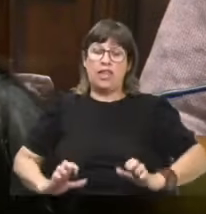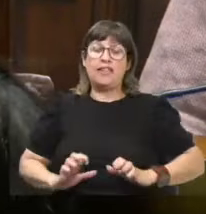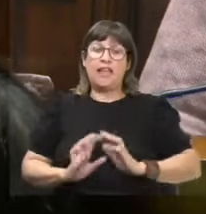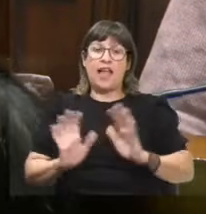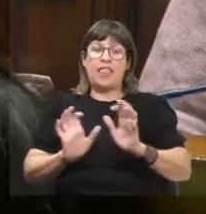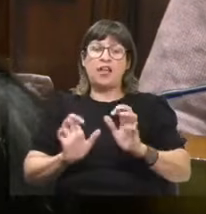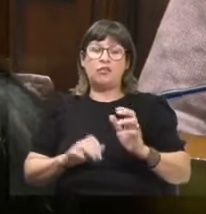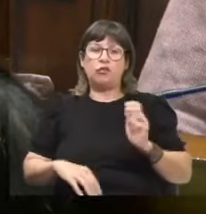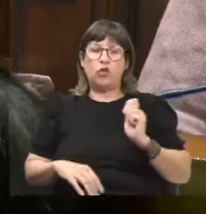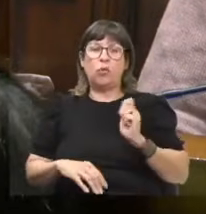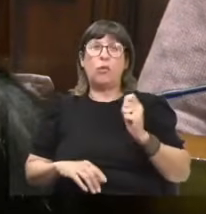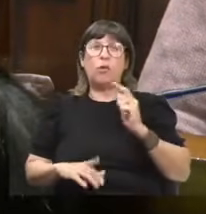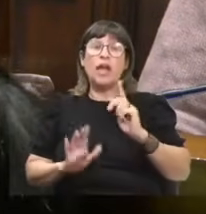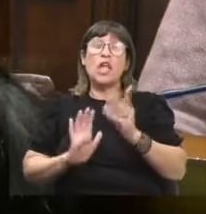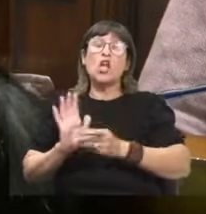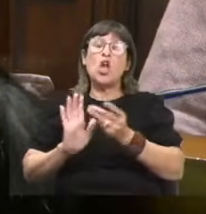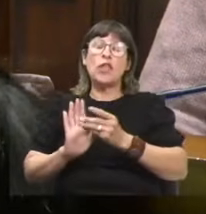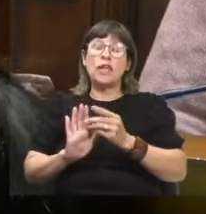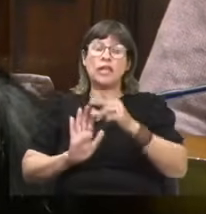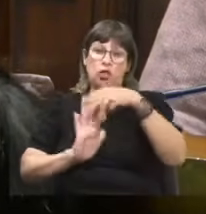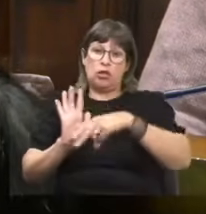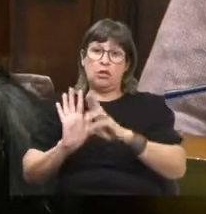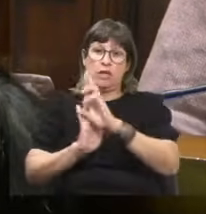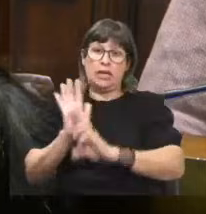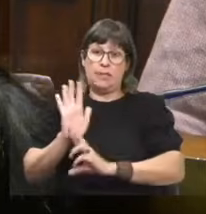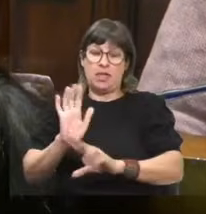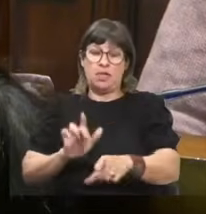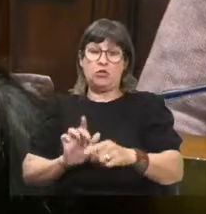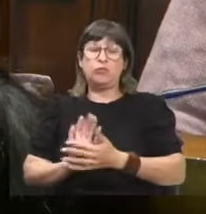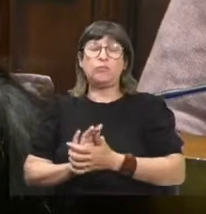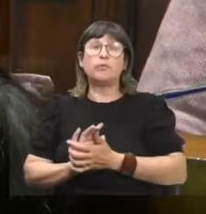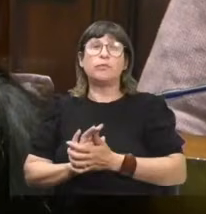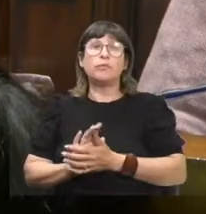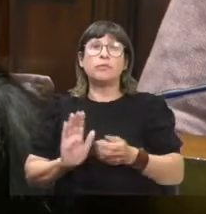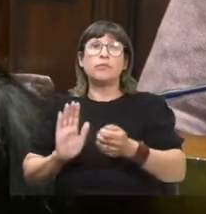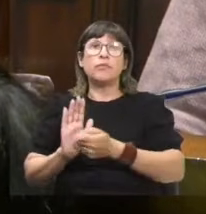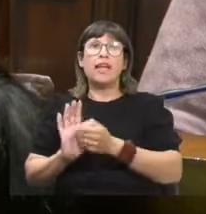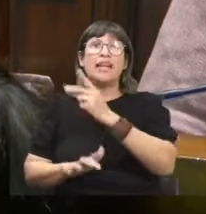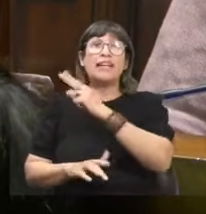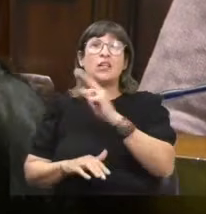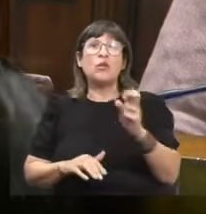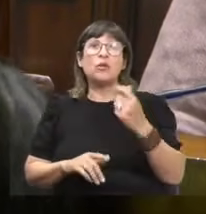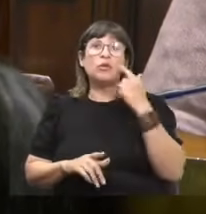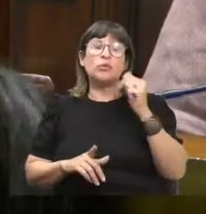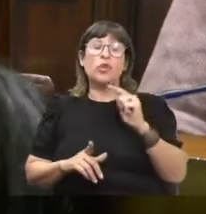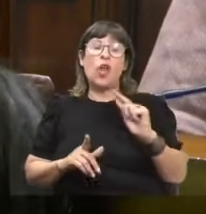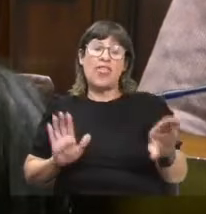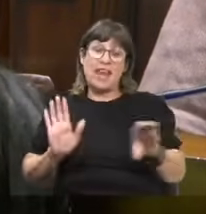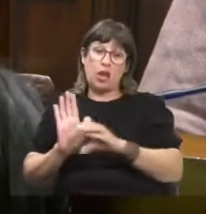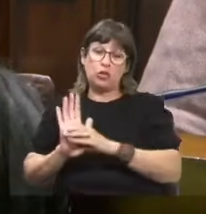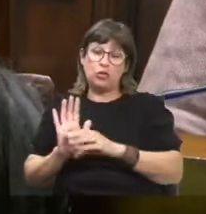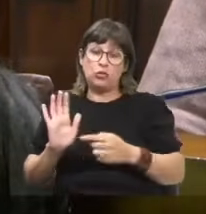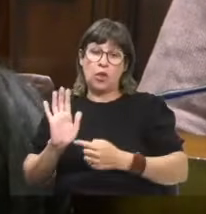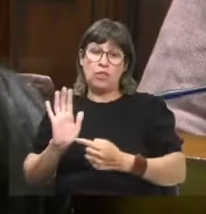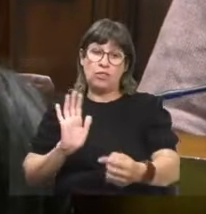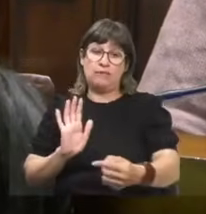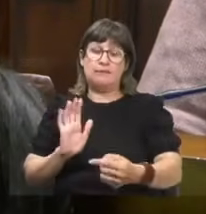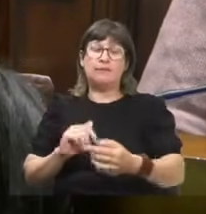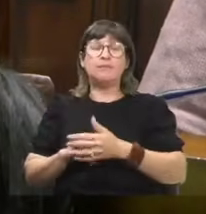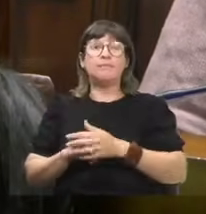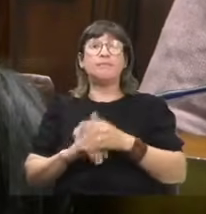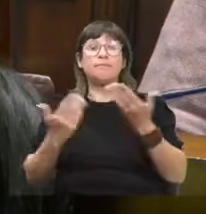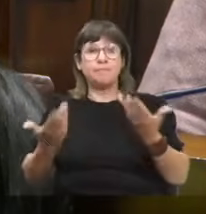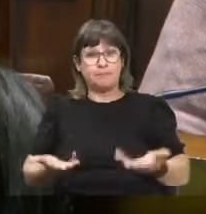sus decretos reglamentarios. El artículo 200 de la Constitución establece